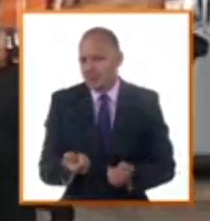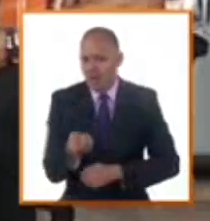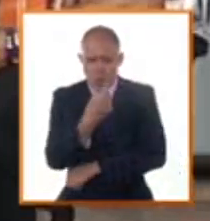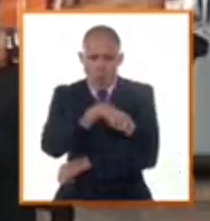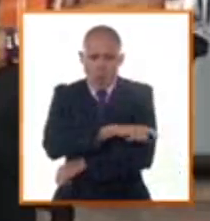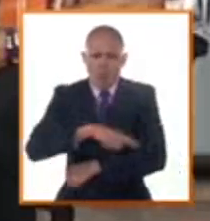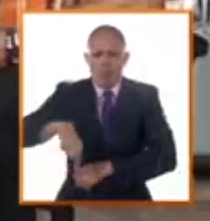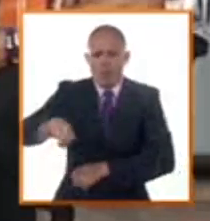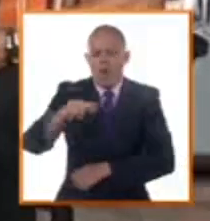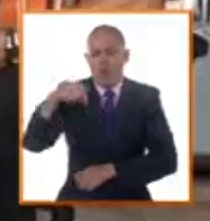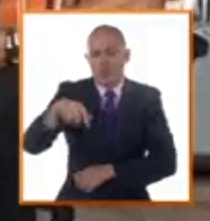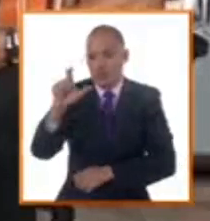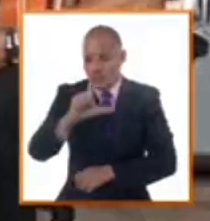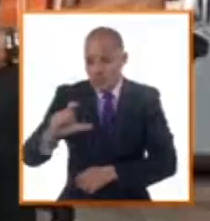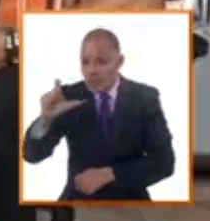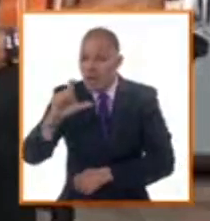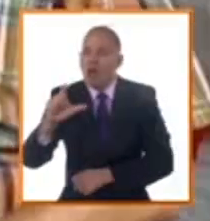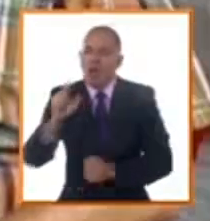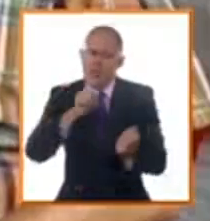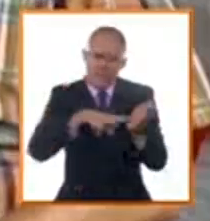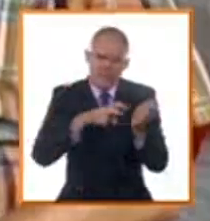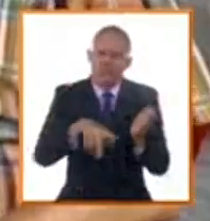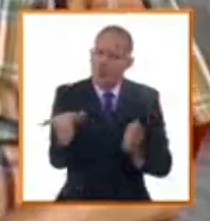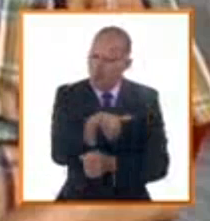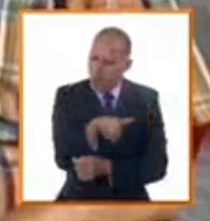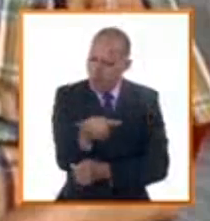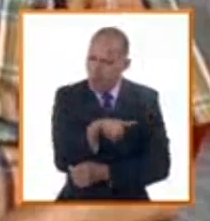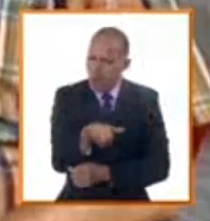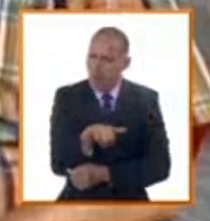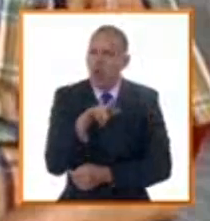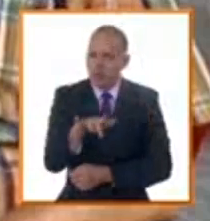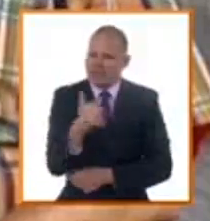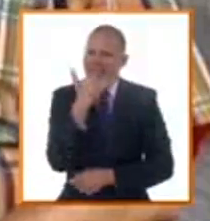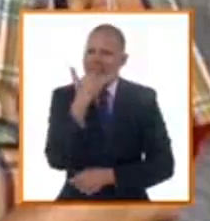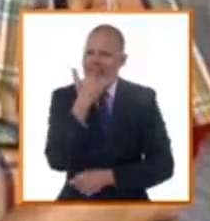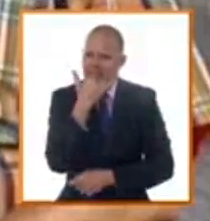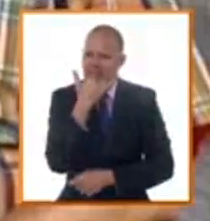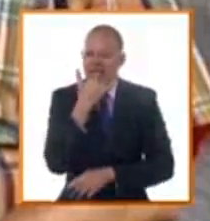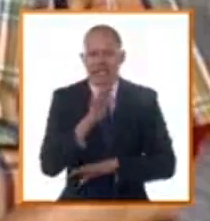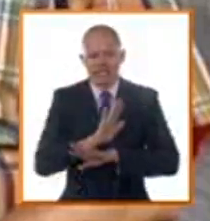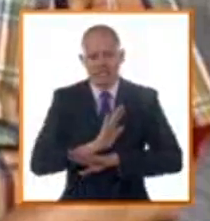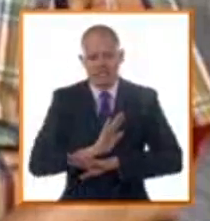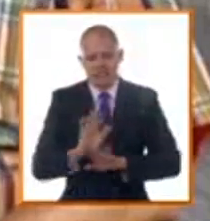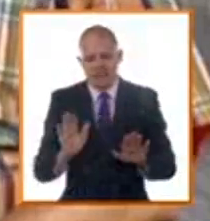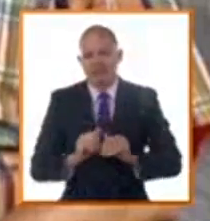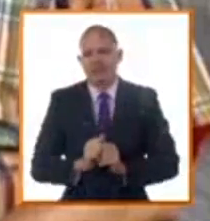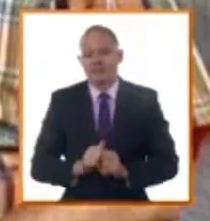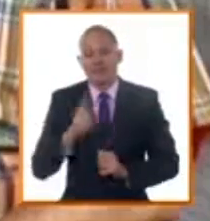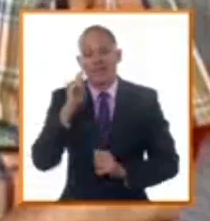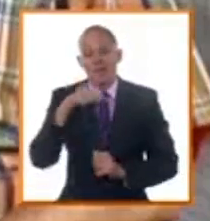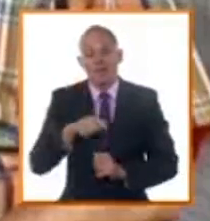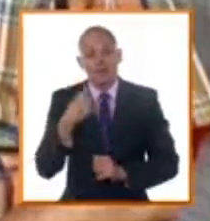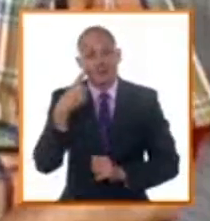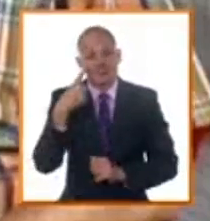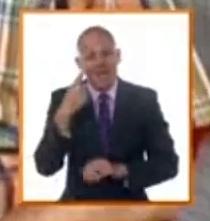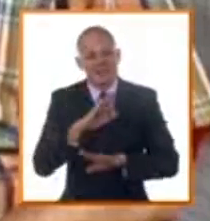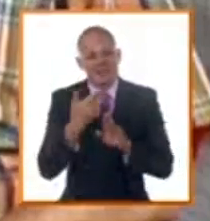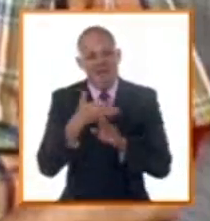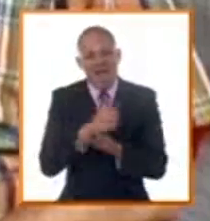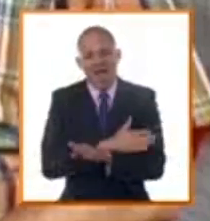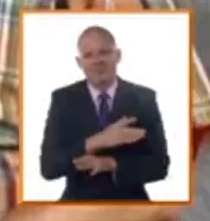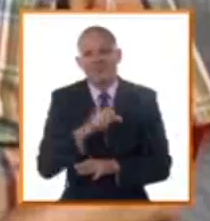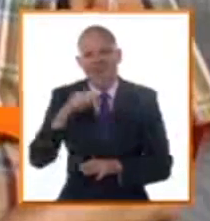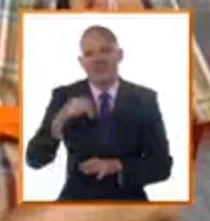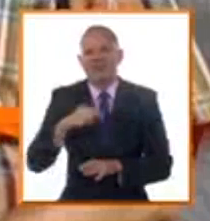en este evento hidrometeorológico, trascendió a partir de la situación de saturación previa que tenían ya los suelos